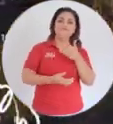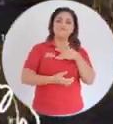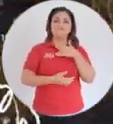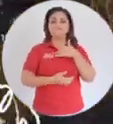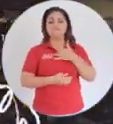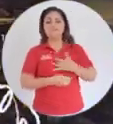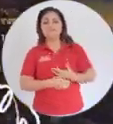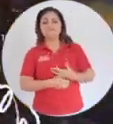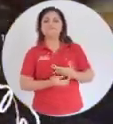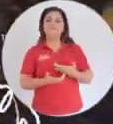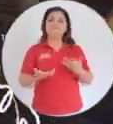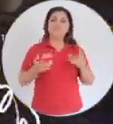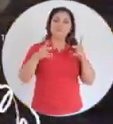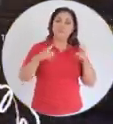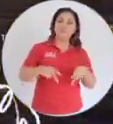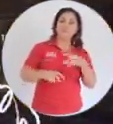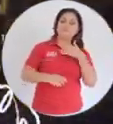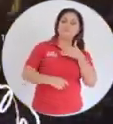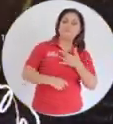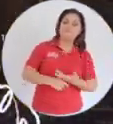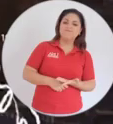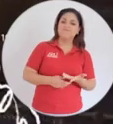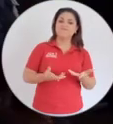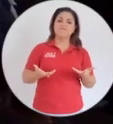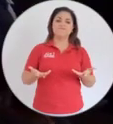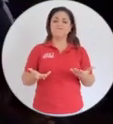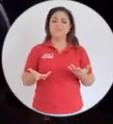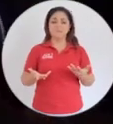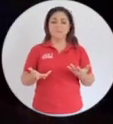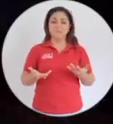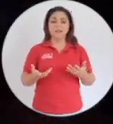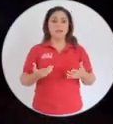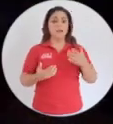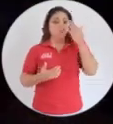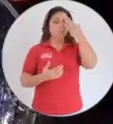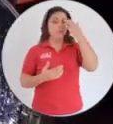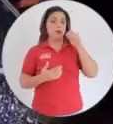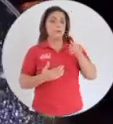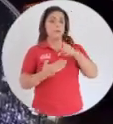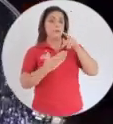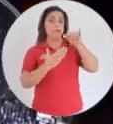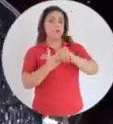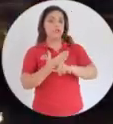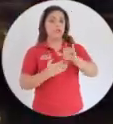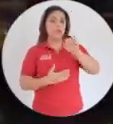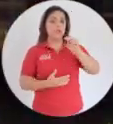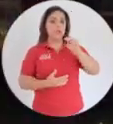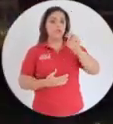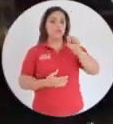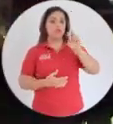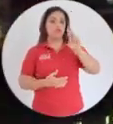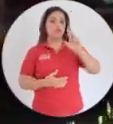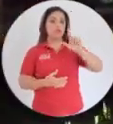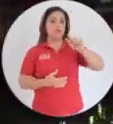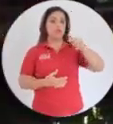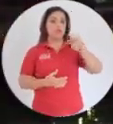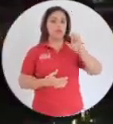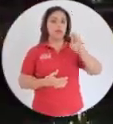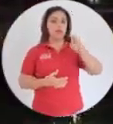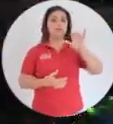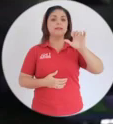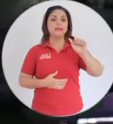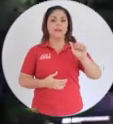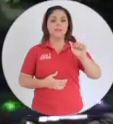desencanto, desilusión de la gente, incluso por el proyecto de lo que fue la insurgencia. Y eso ha